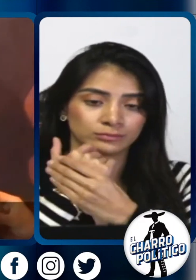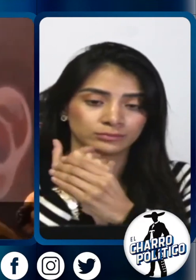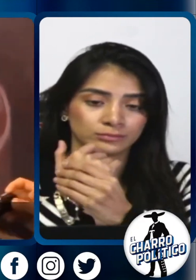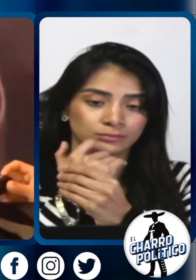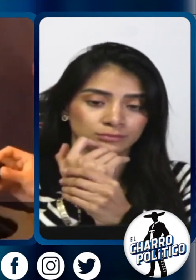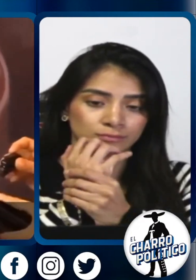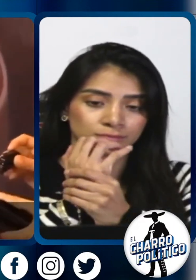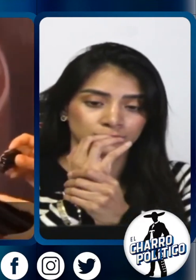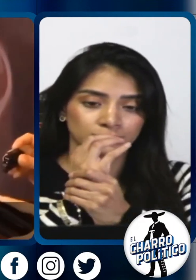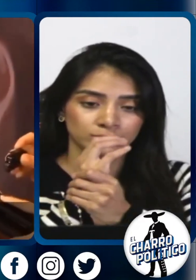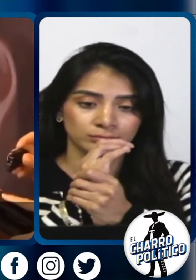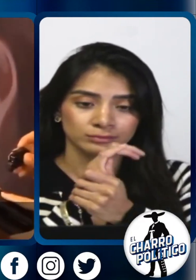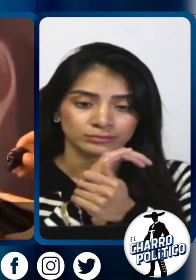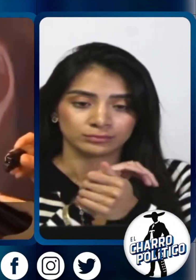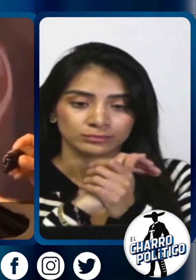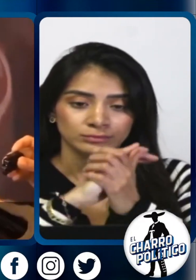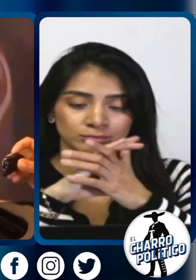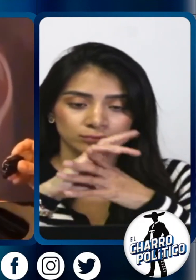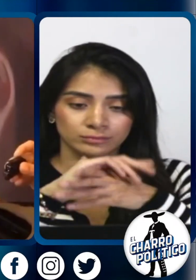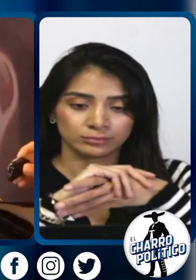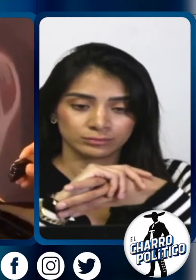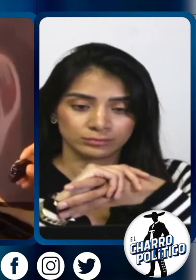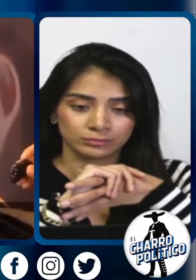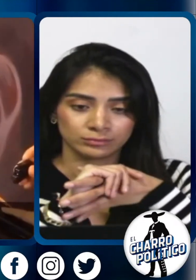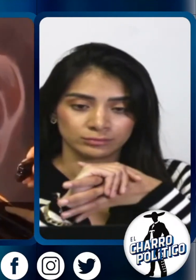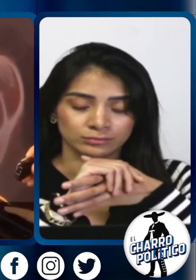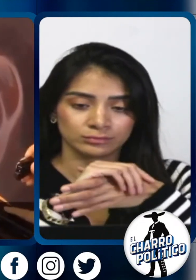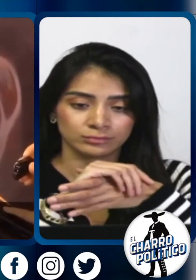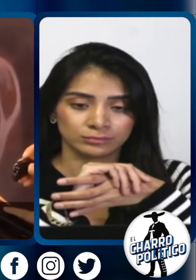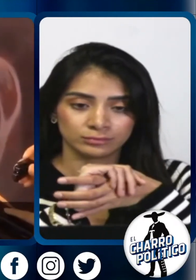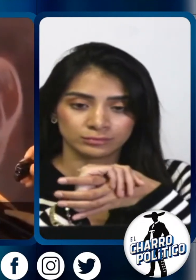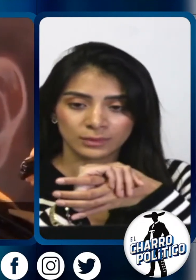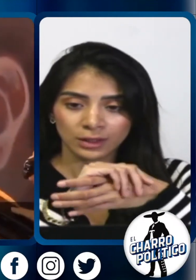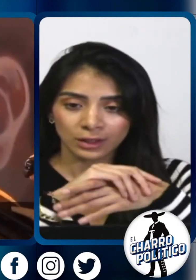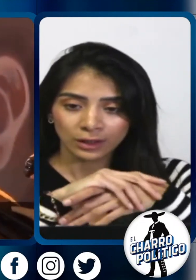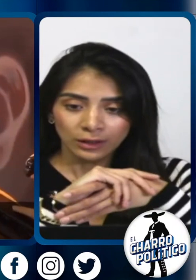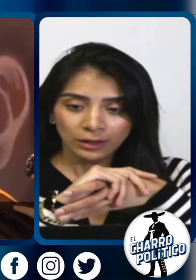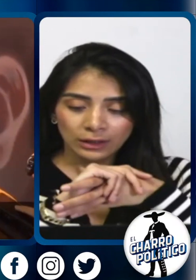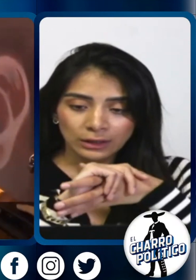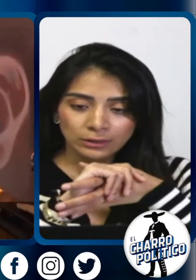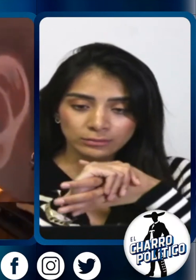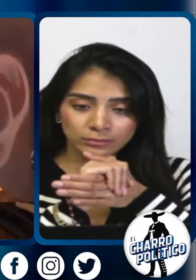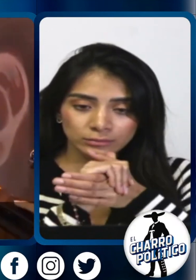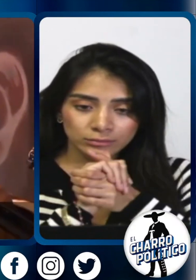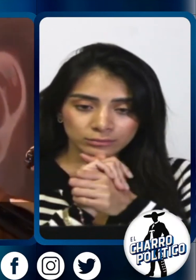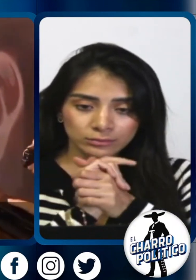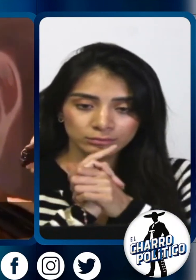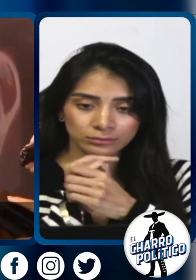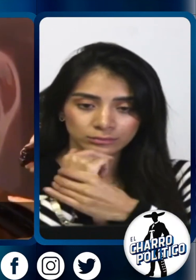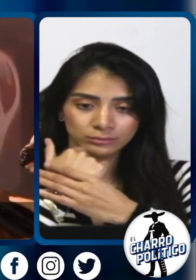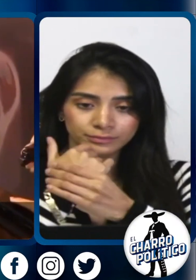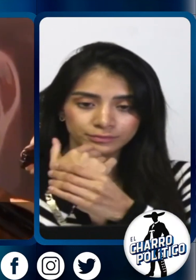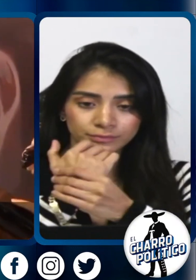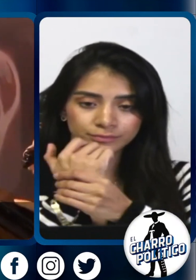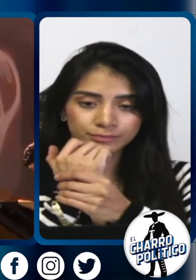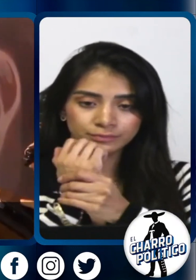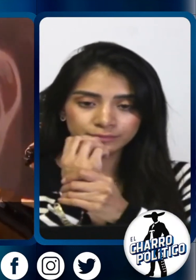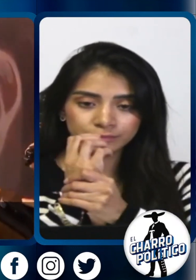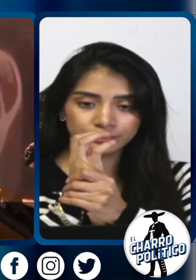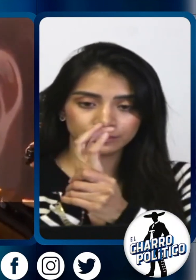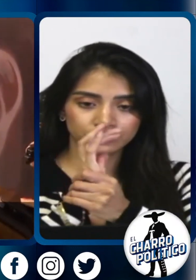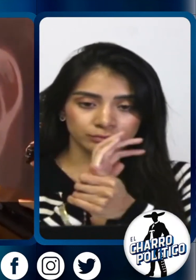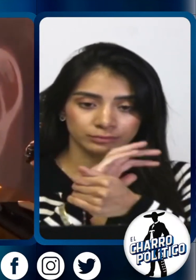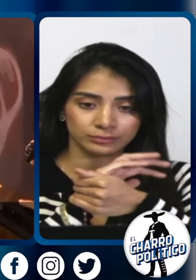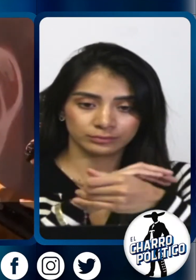Creo que fui claro y no pienso hablar más sobre el tema porque tenemos mucho trabajo en Jalisco. Yo tengo que estar concentrado en mis tareas